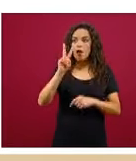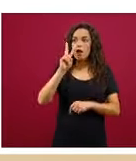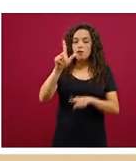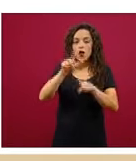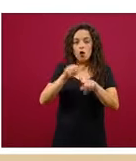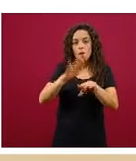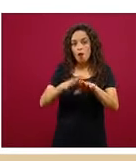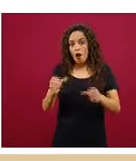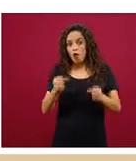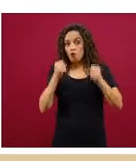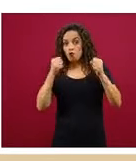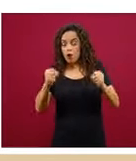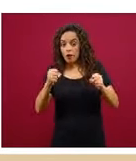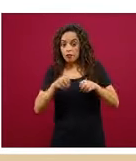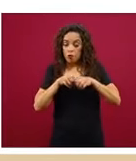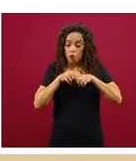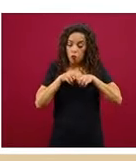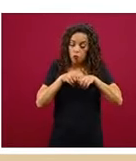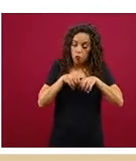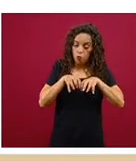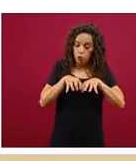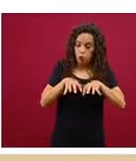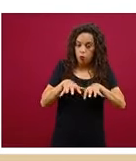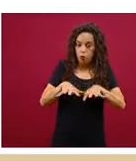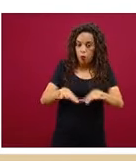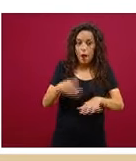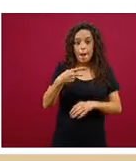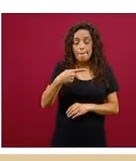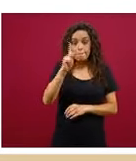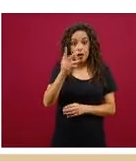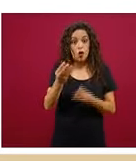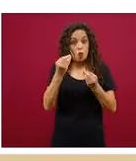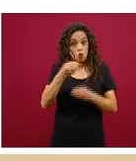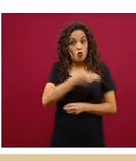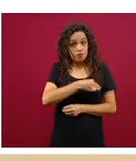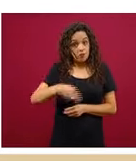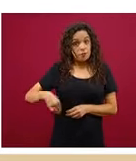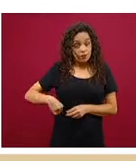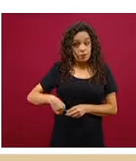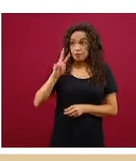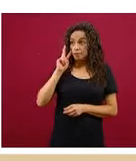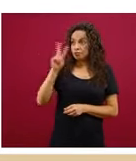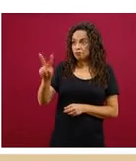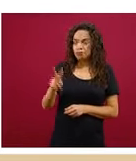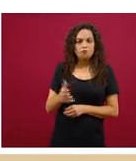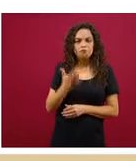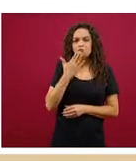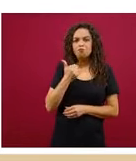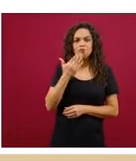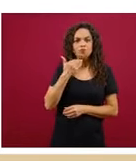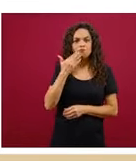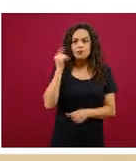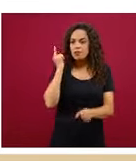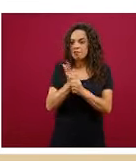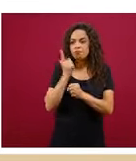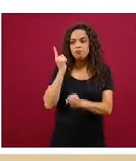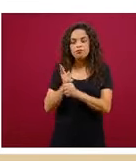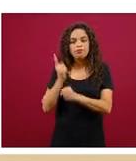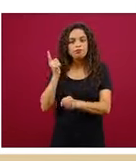más intensos. Sin embargo, hay muchos municipios que no llegan a pintarse, es decir, que no llega a identificarse la presencia de al